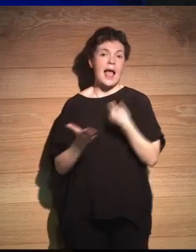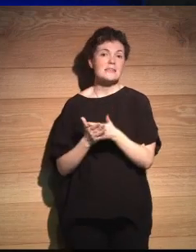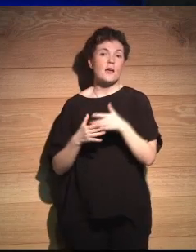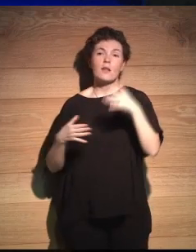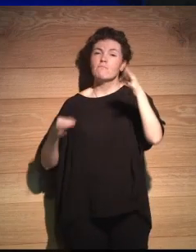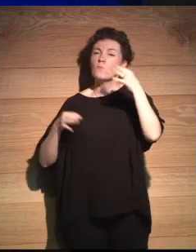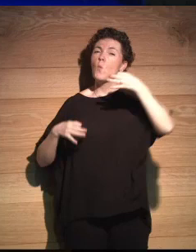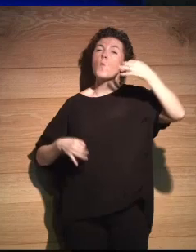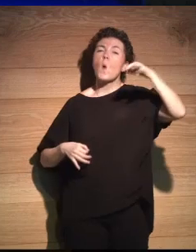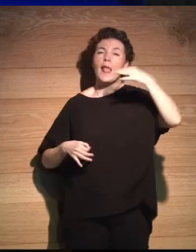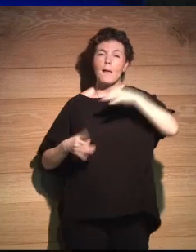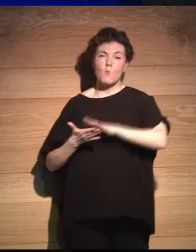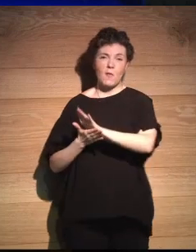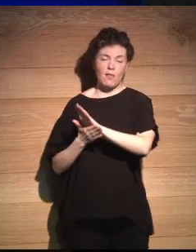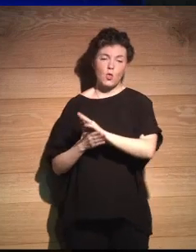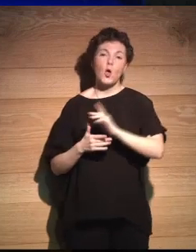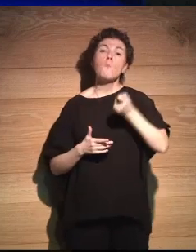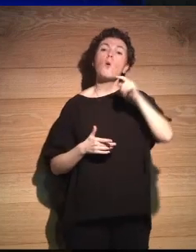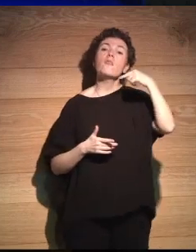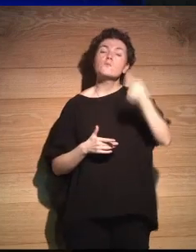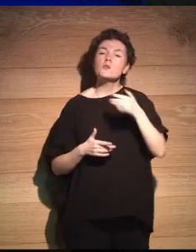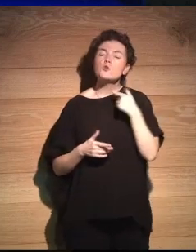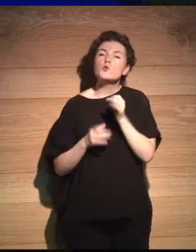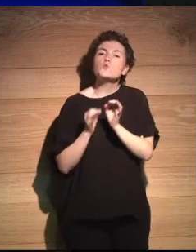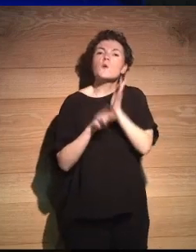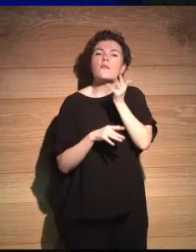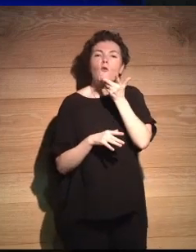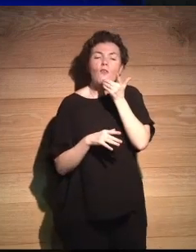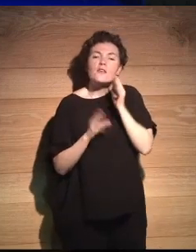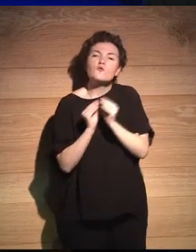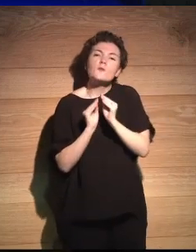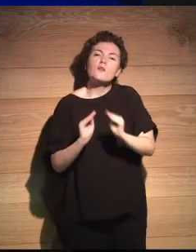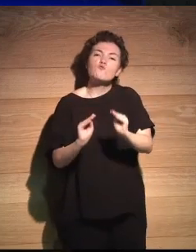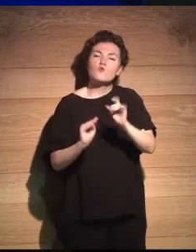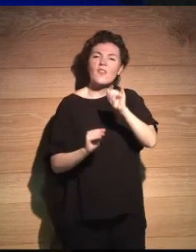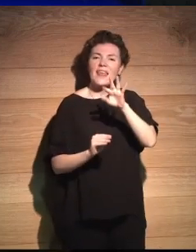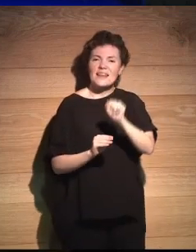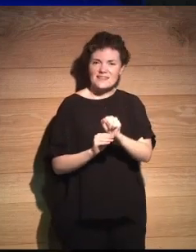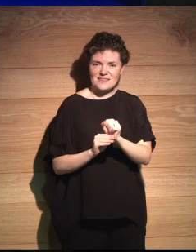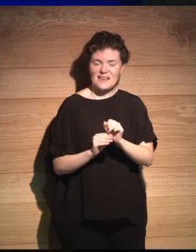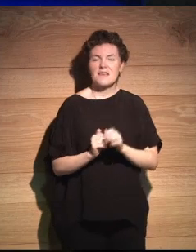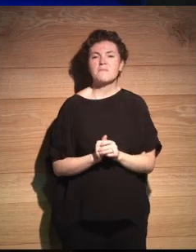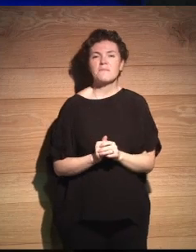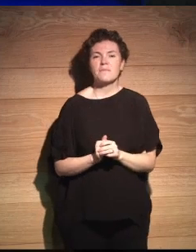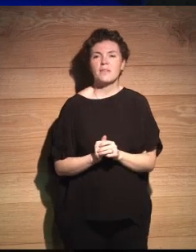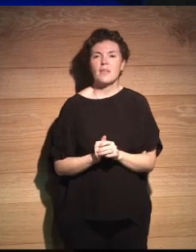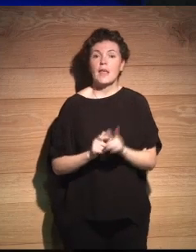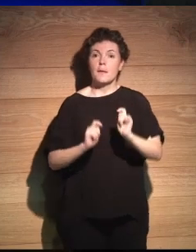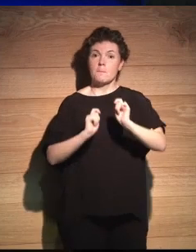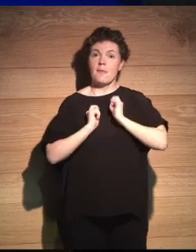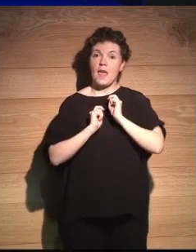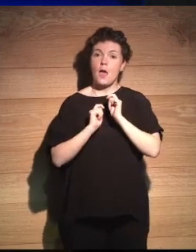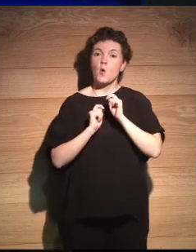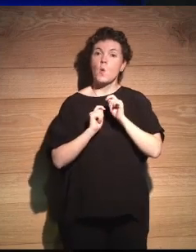única publicación. Y poco después tuve la suerte de conocer a la sobrina de Ilsa, Uli Rashby Smith, que me dio